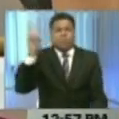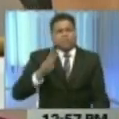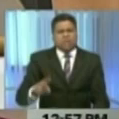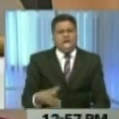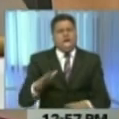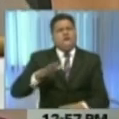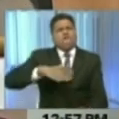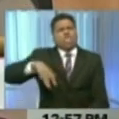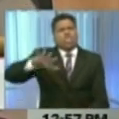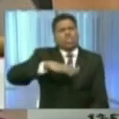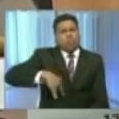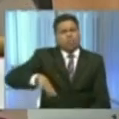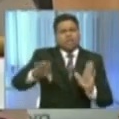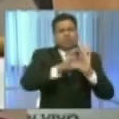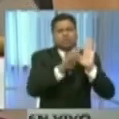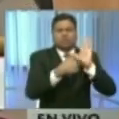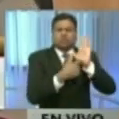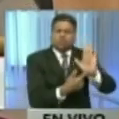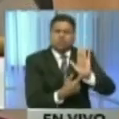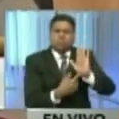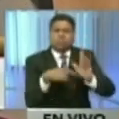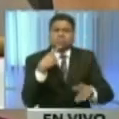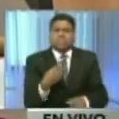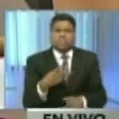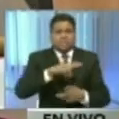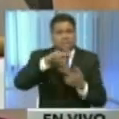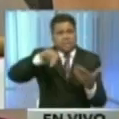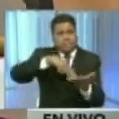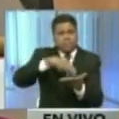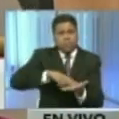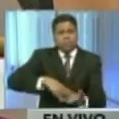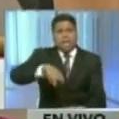en la Constitución de la República Bolivariana de Venezuela del año